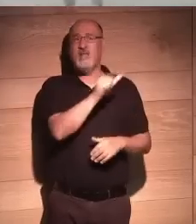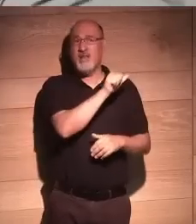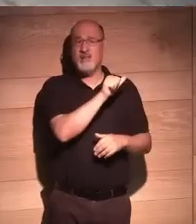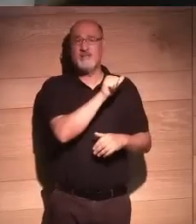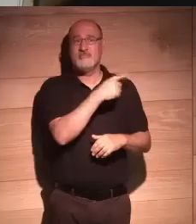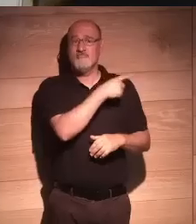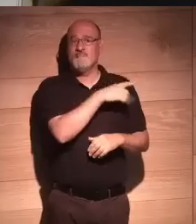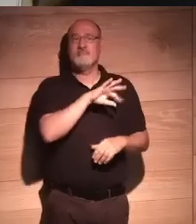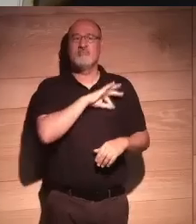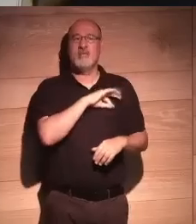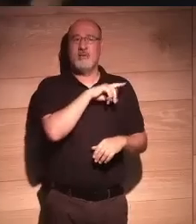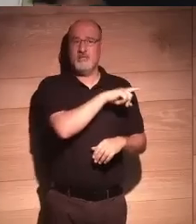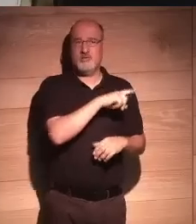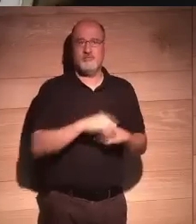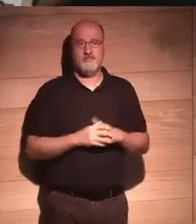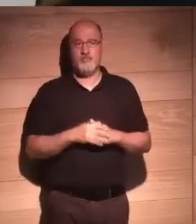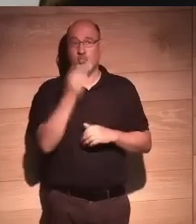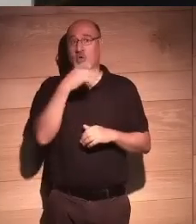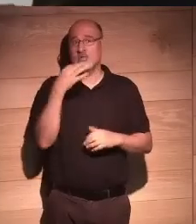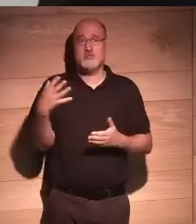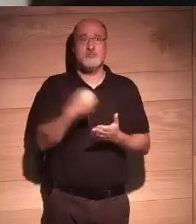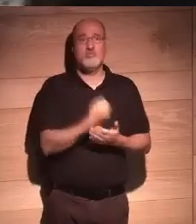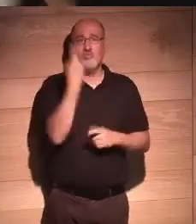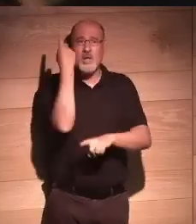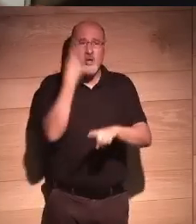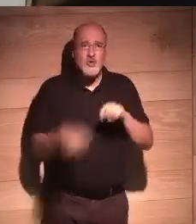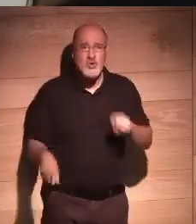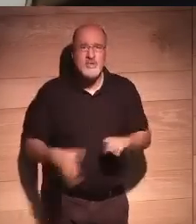caballero. Buenas tardes. Hola.